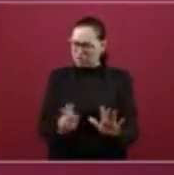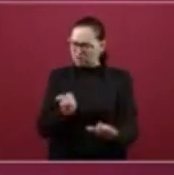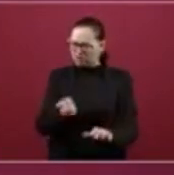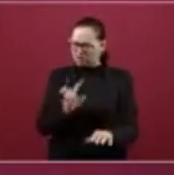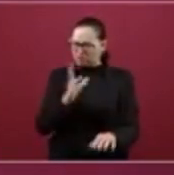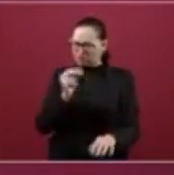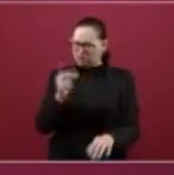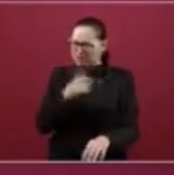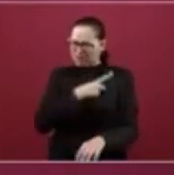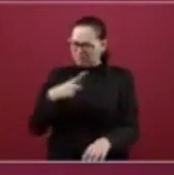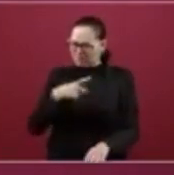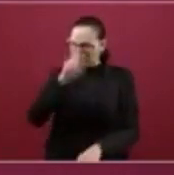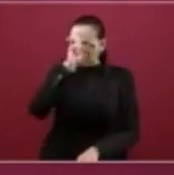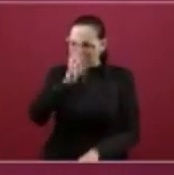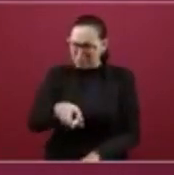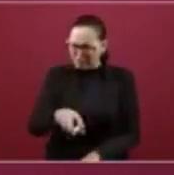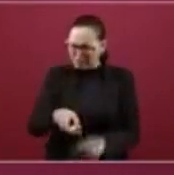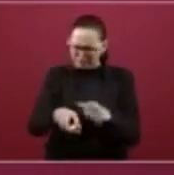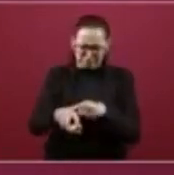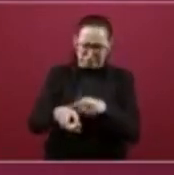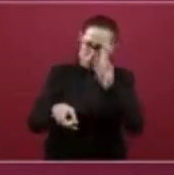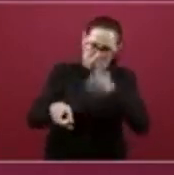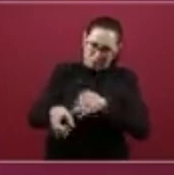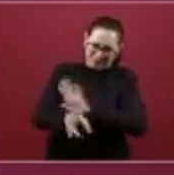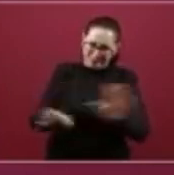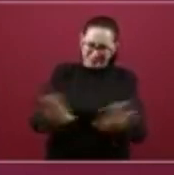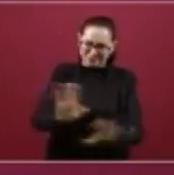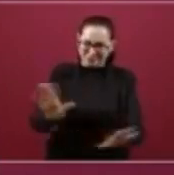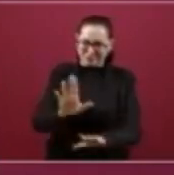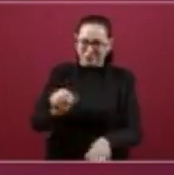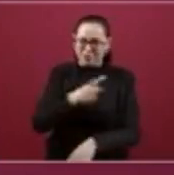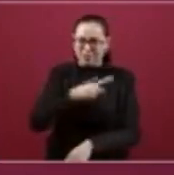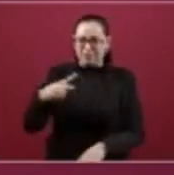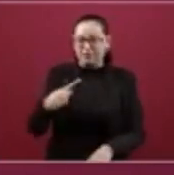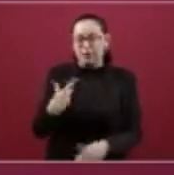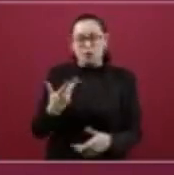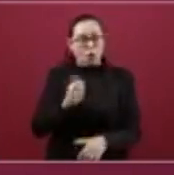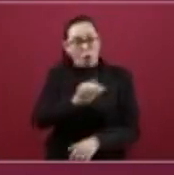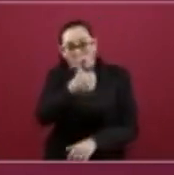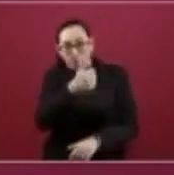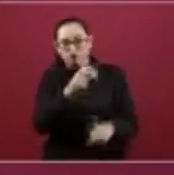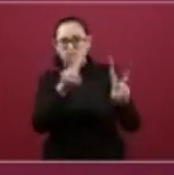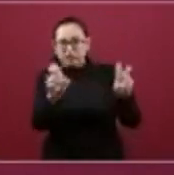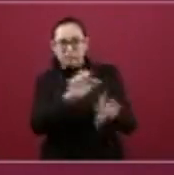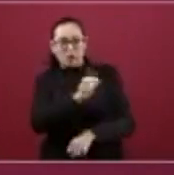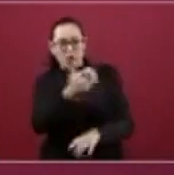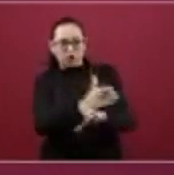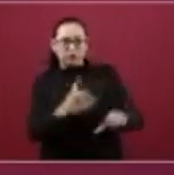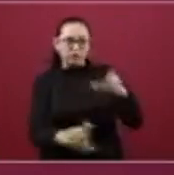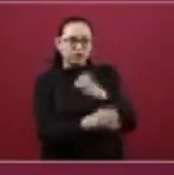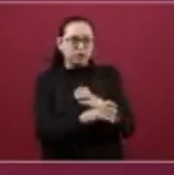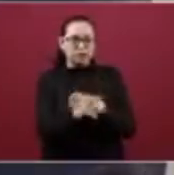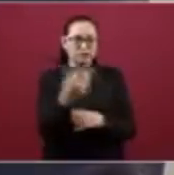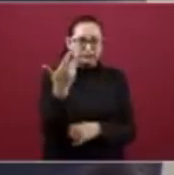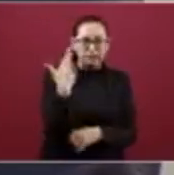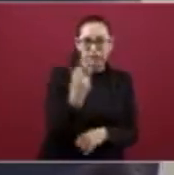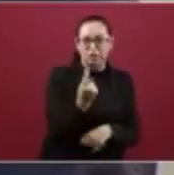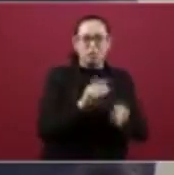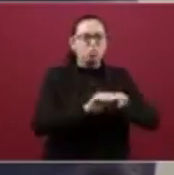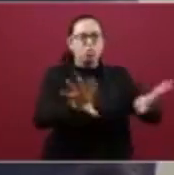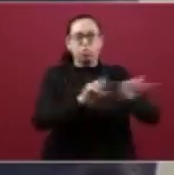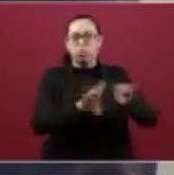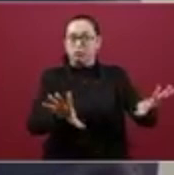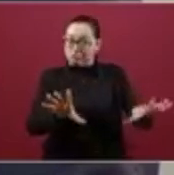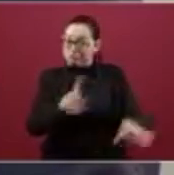si se tratara de eso, que no se deberían de transmitir en radio y en televisión.